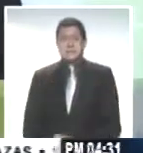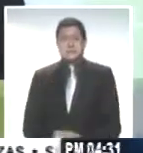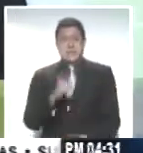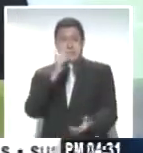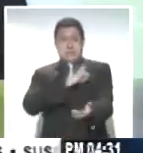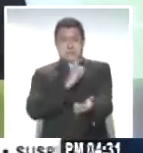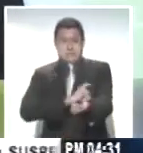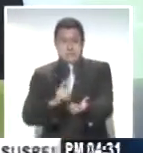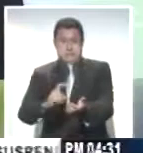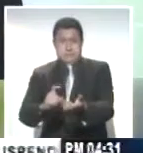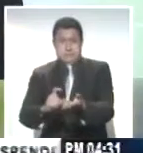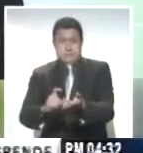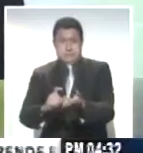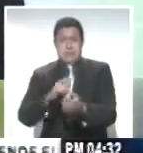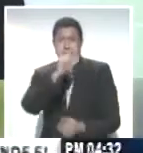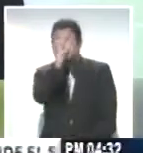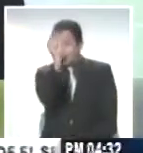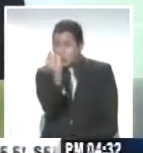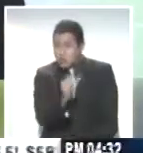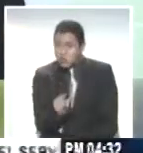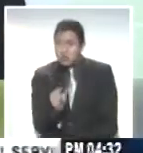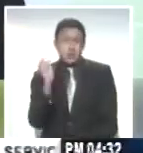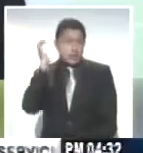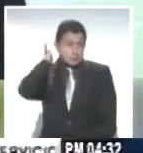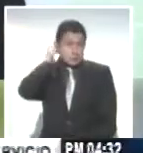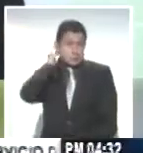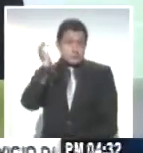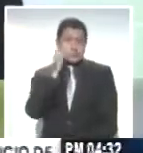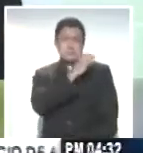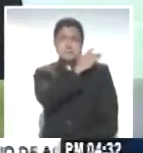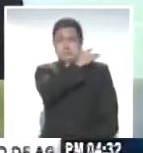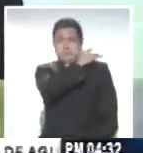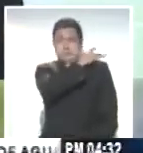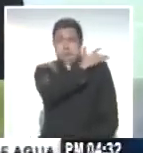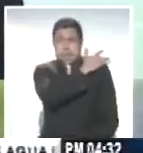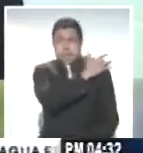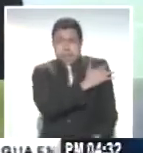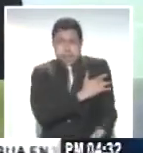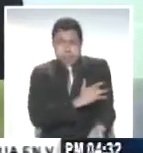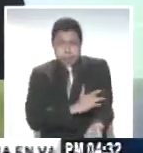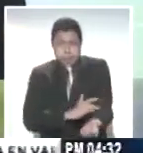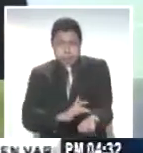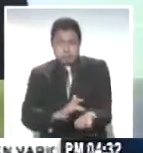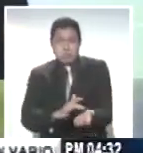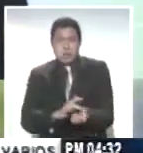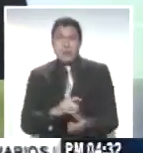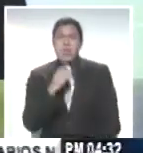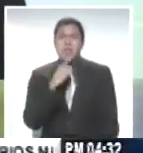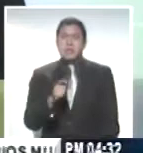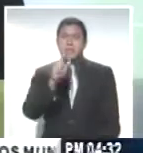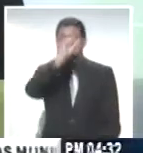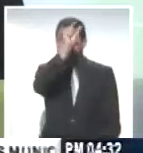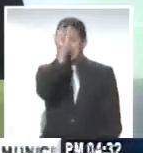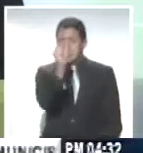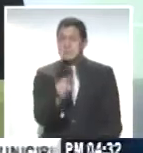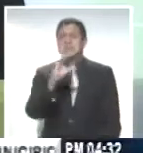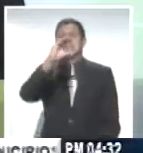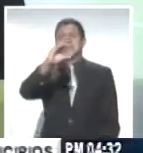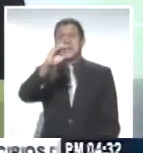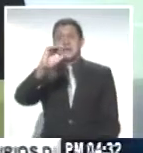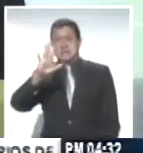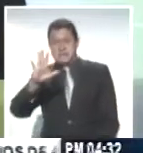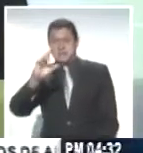nerviosa a nivel de la columna cervical. Viene desde arriba. Desde arriba, exacto. Nosotros llamamos la C5,